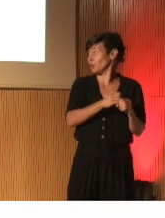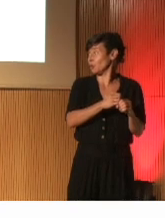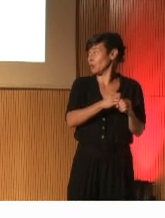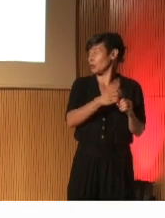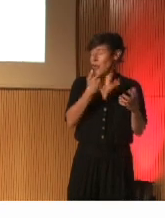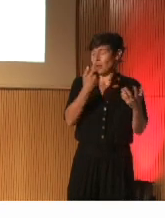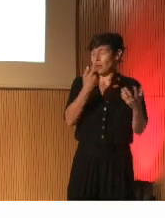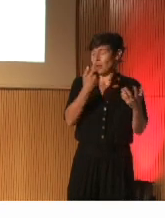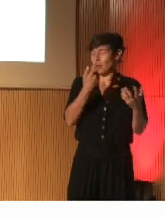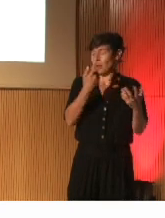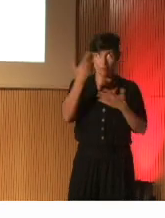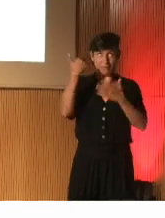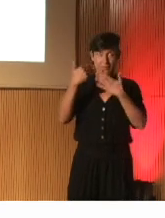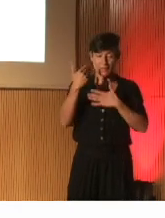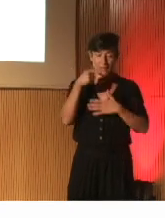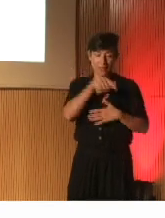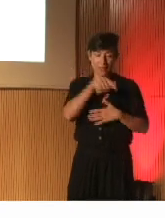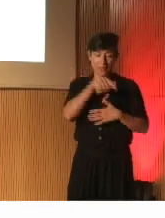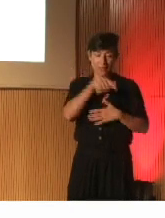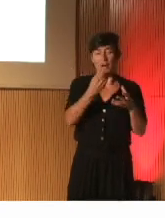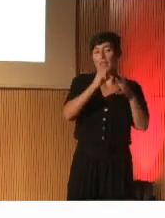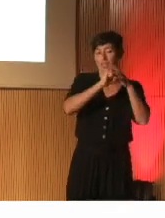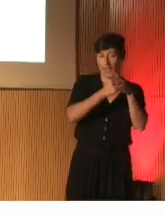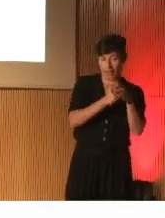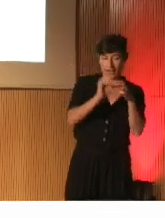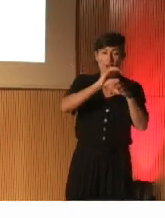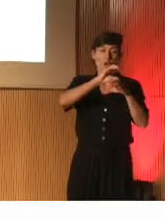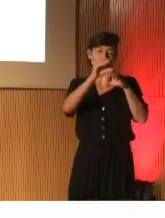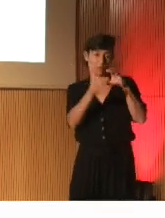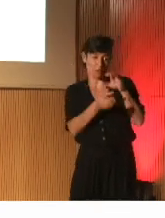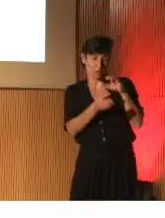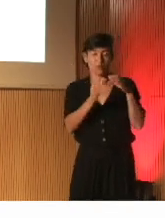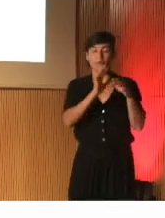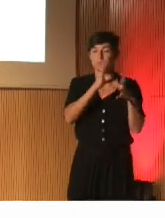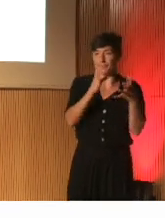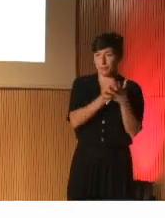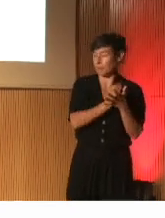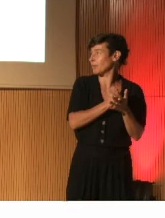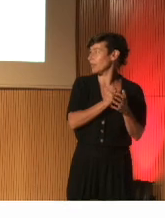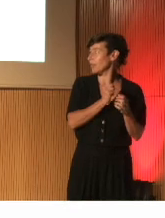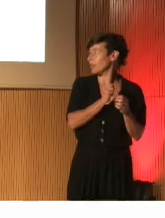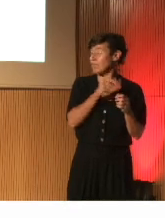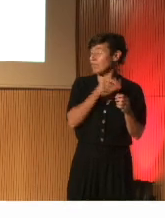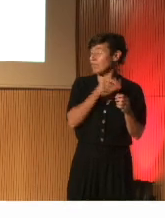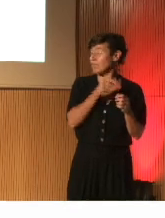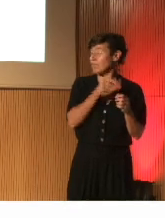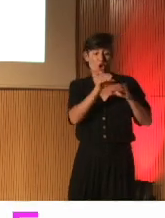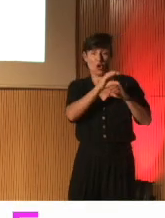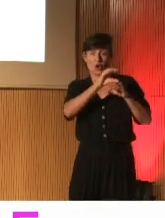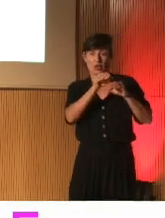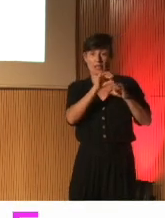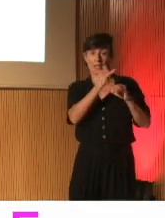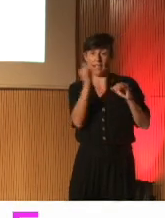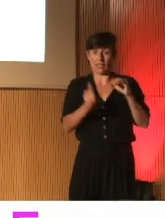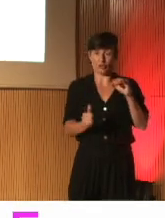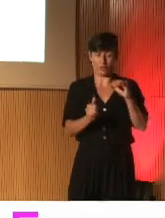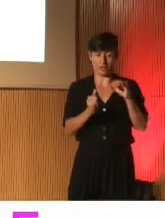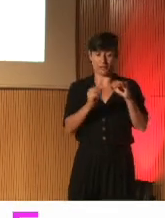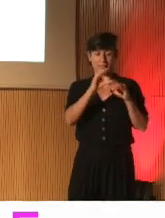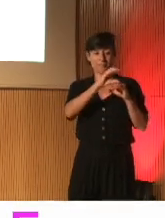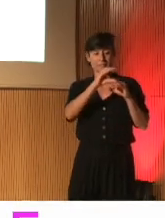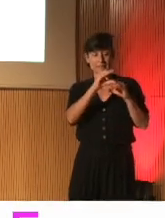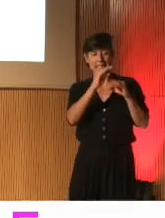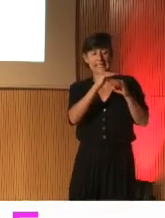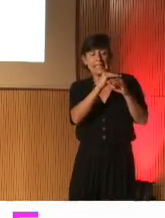tiempos pasados están compuestos de su núcleo y su corteza electrónica y a su vez esta corteza electrónica está dividida en